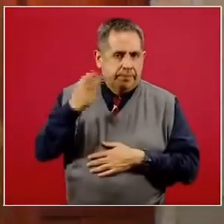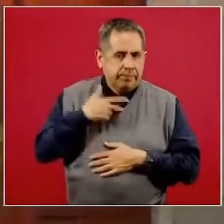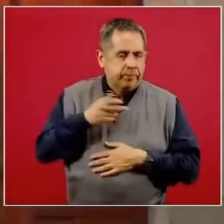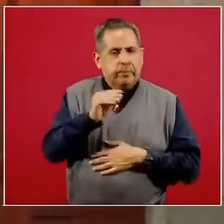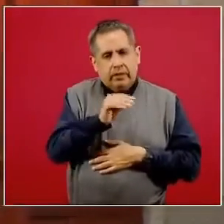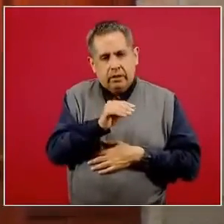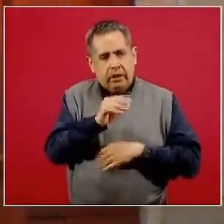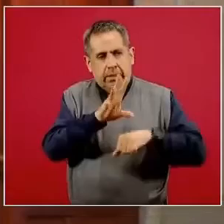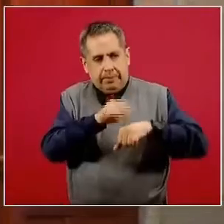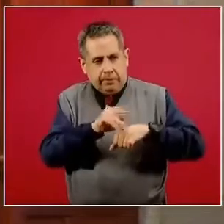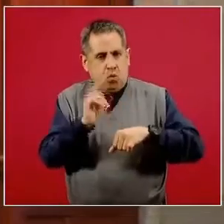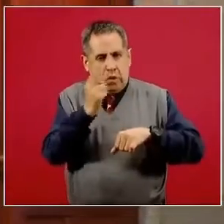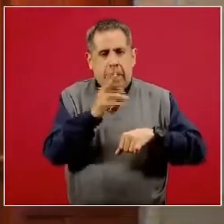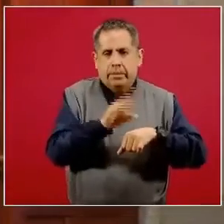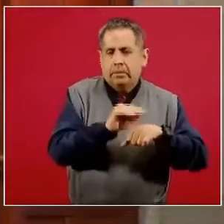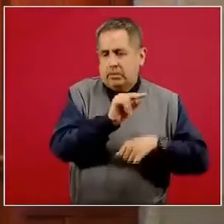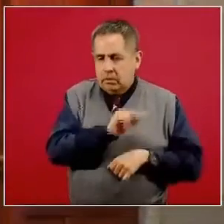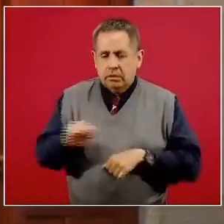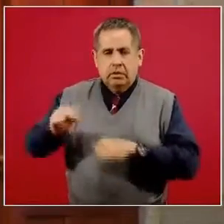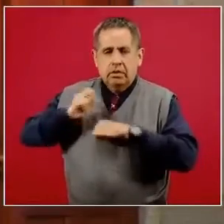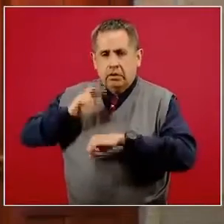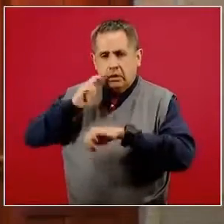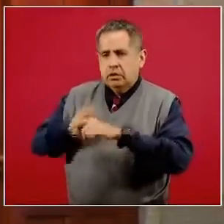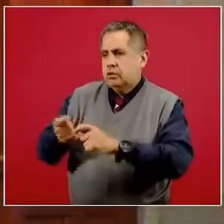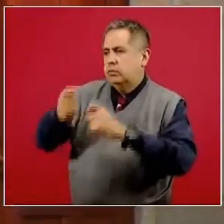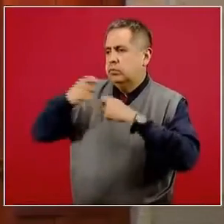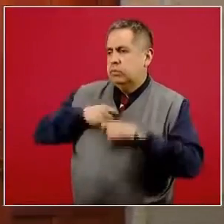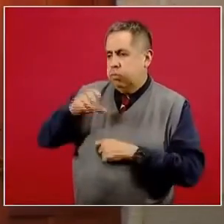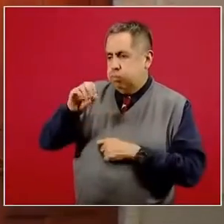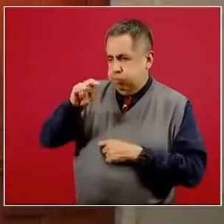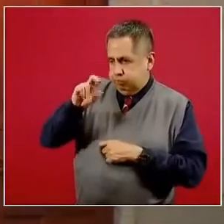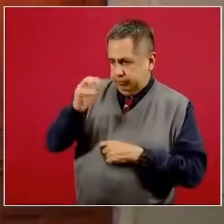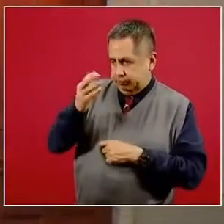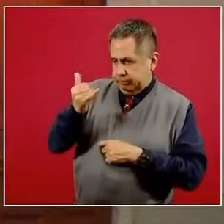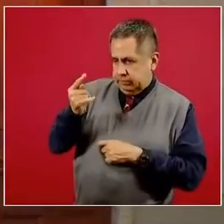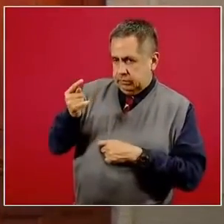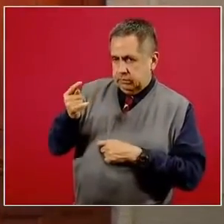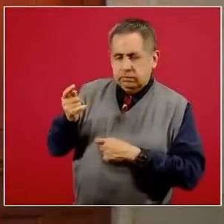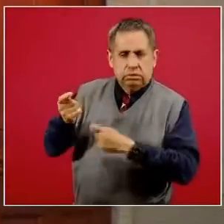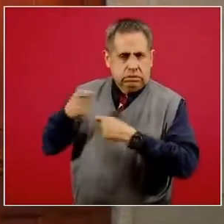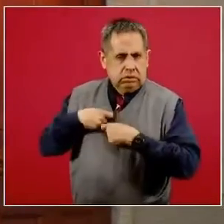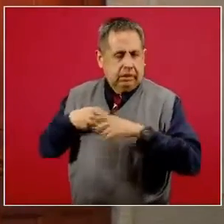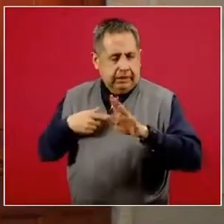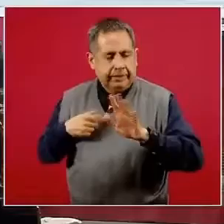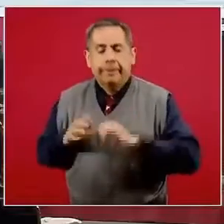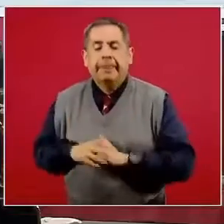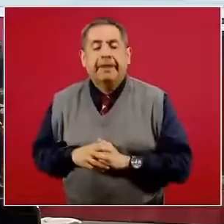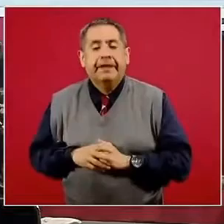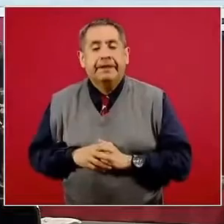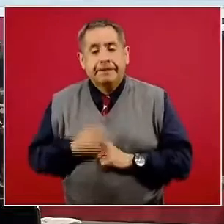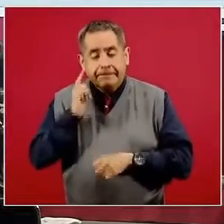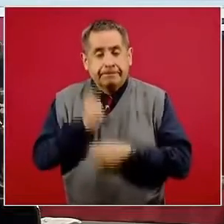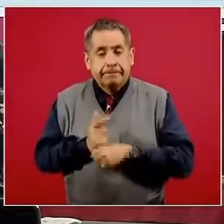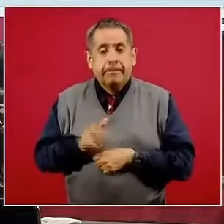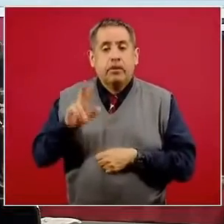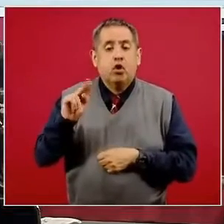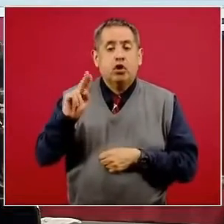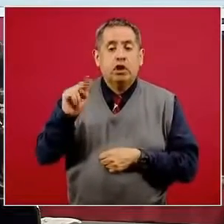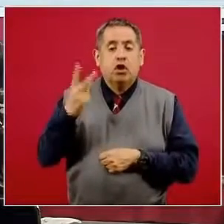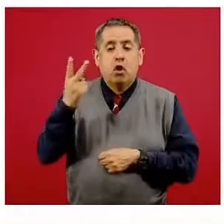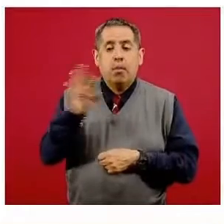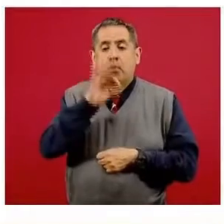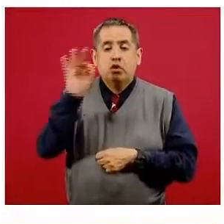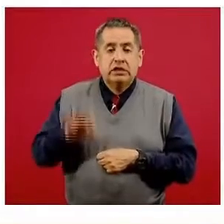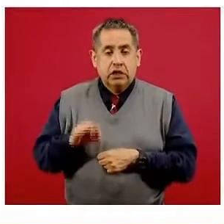en licencia con este encargo en este gobierno, pero encontramos que el 82% de